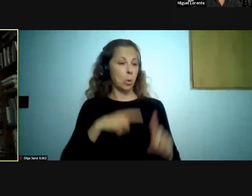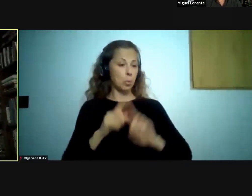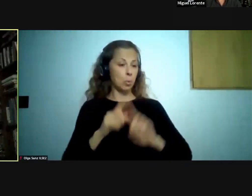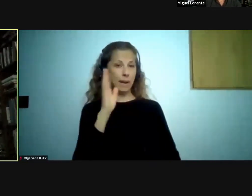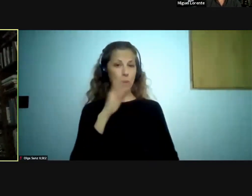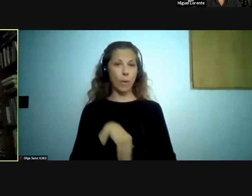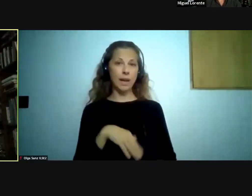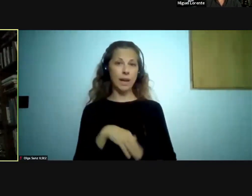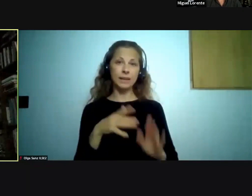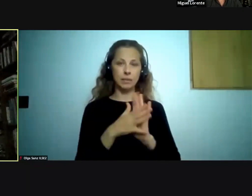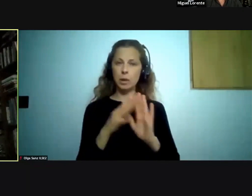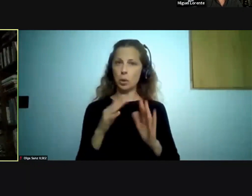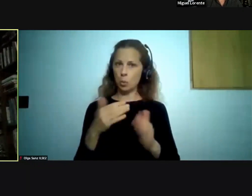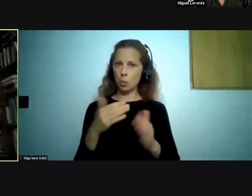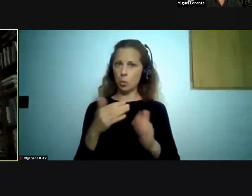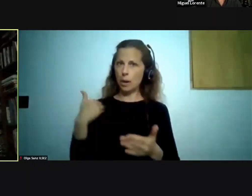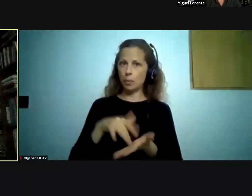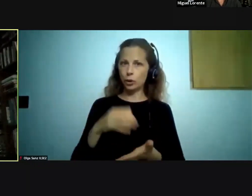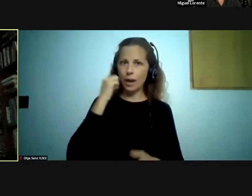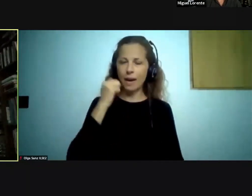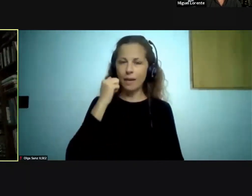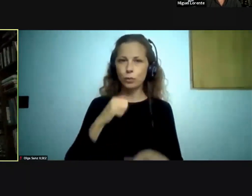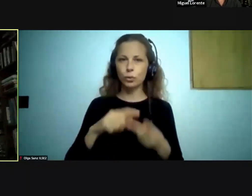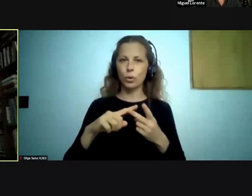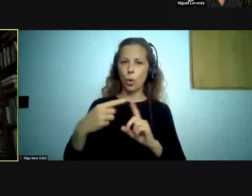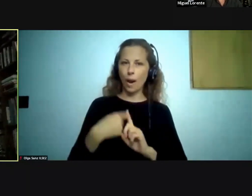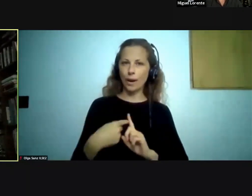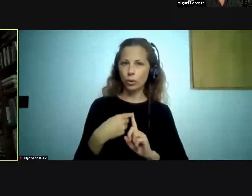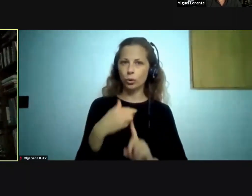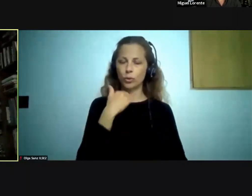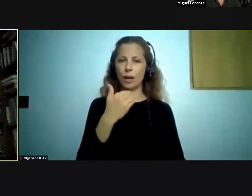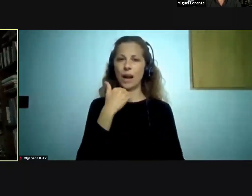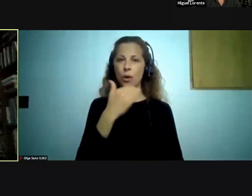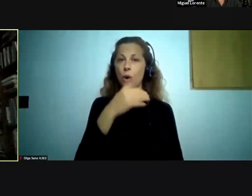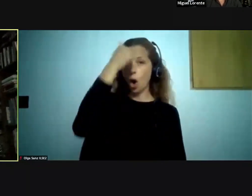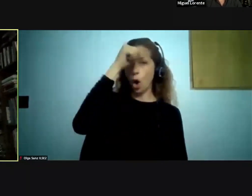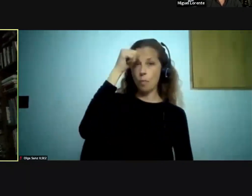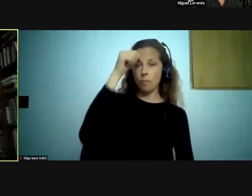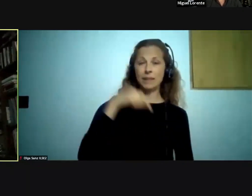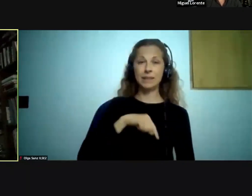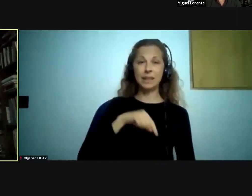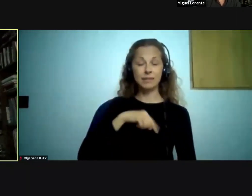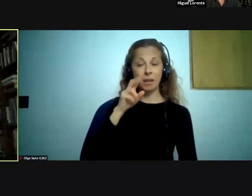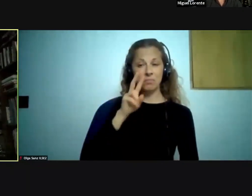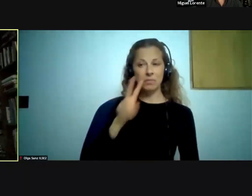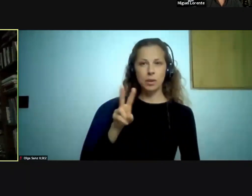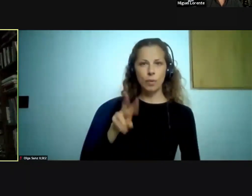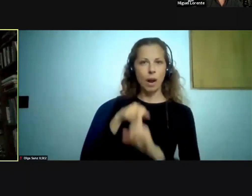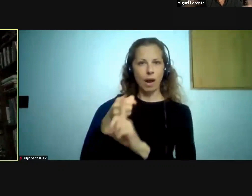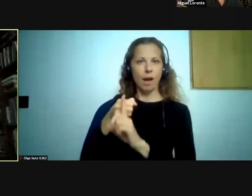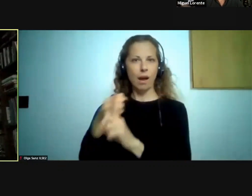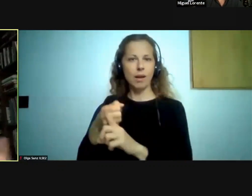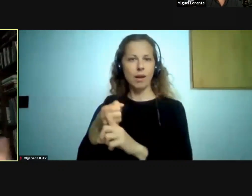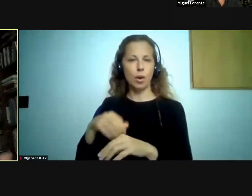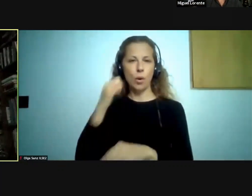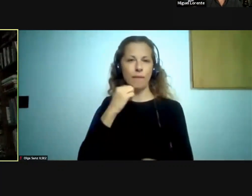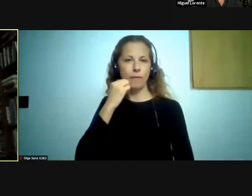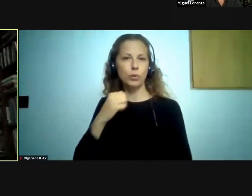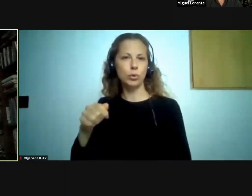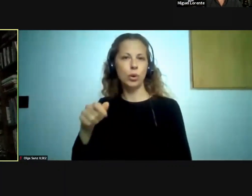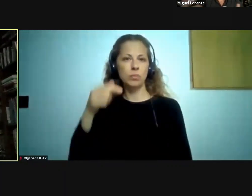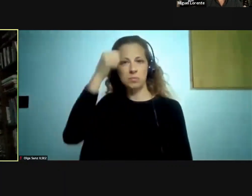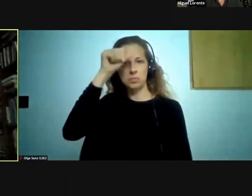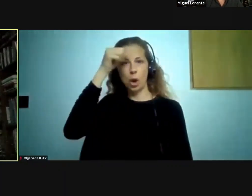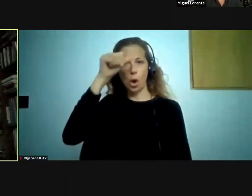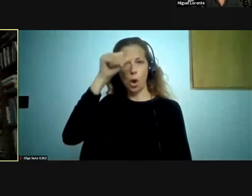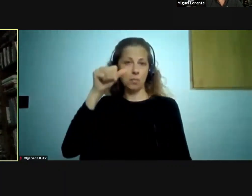chicos no sienten que estén ejerciendo posiciones de poder sobre las chicas o que ellos tienen privilegios en el uso del patio del